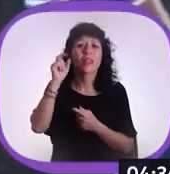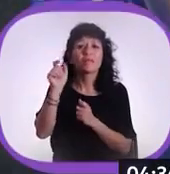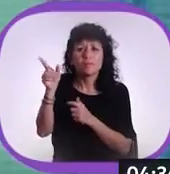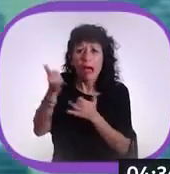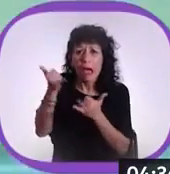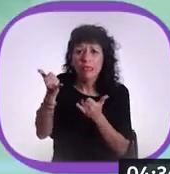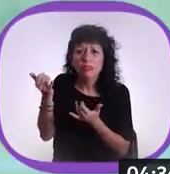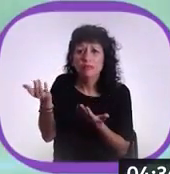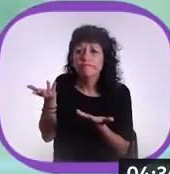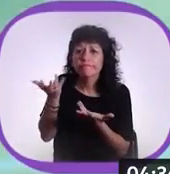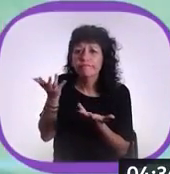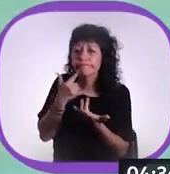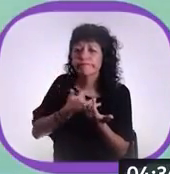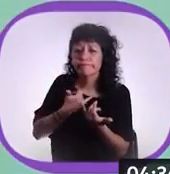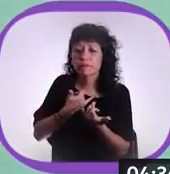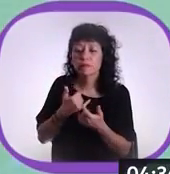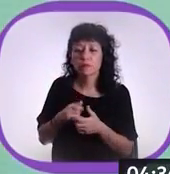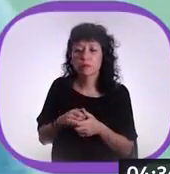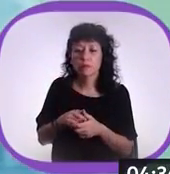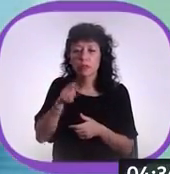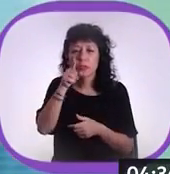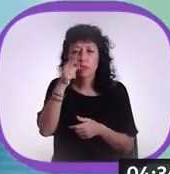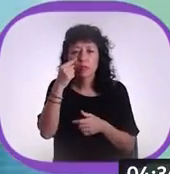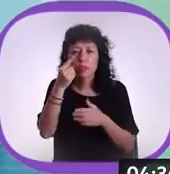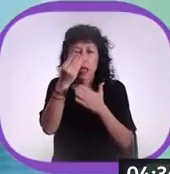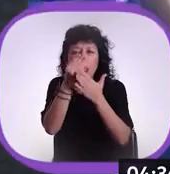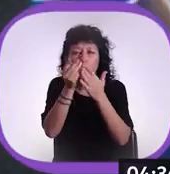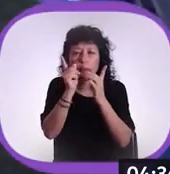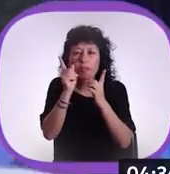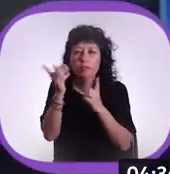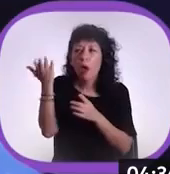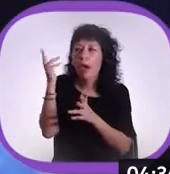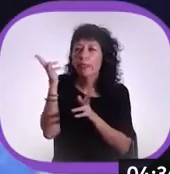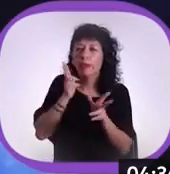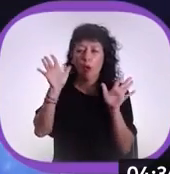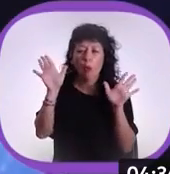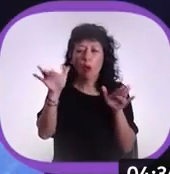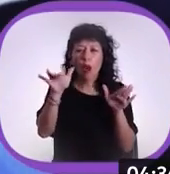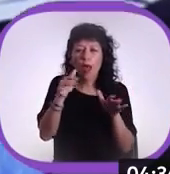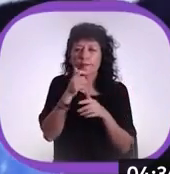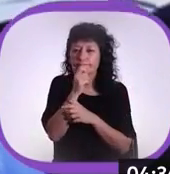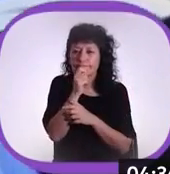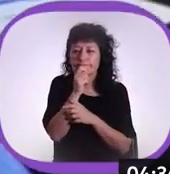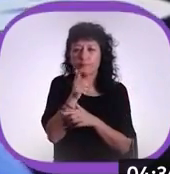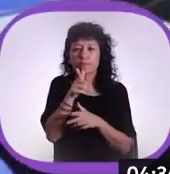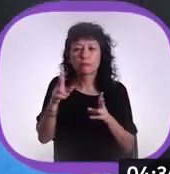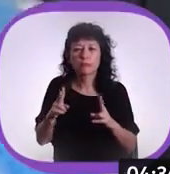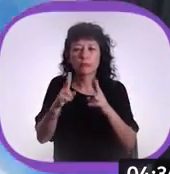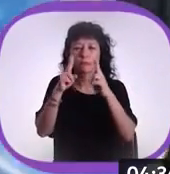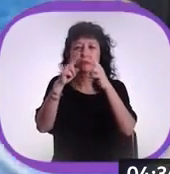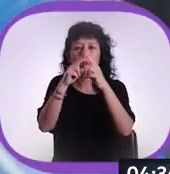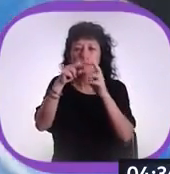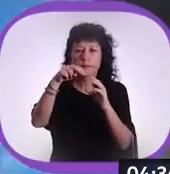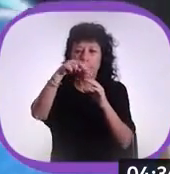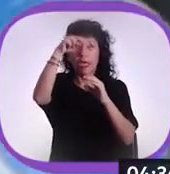¿Compañeros? ¡Oigan! Ese es el jeroglífico que significa volar. Tal vez ese obelisco es un generador antigravedad. Y así